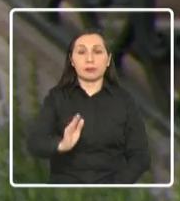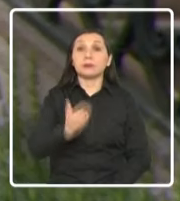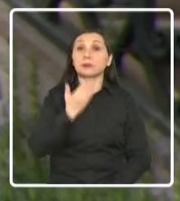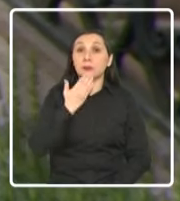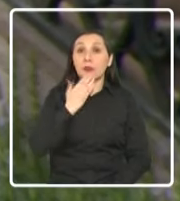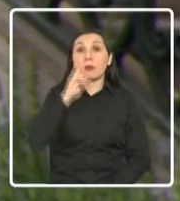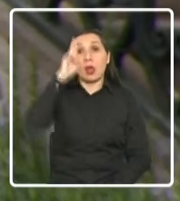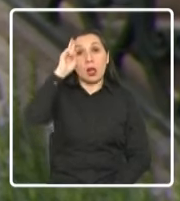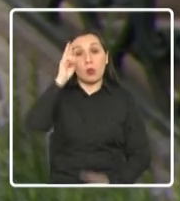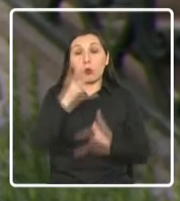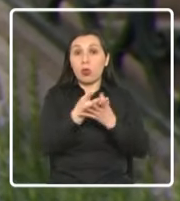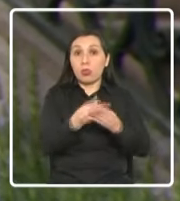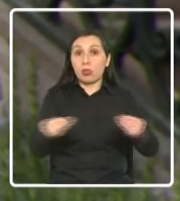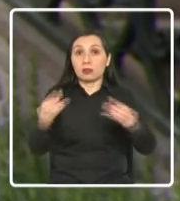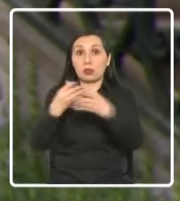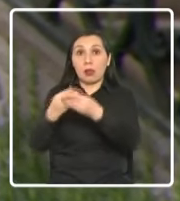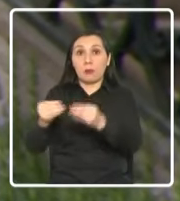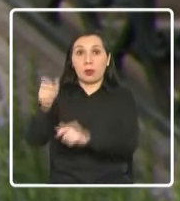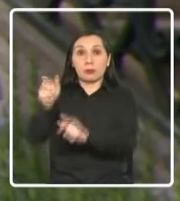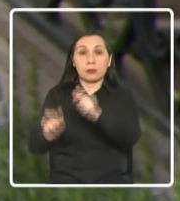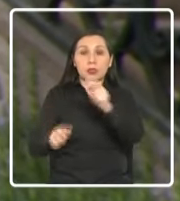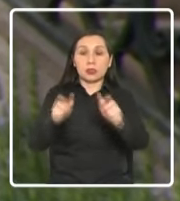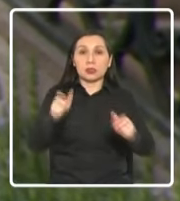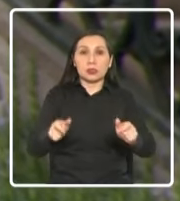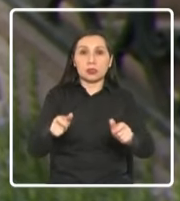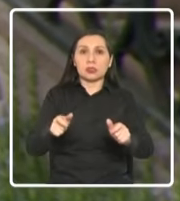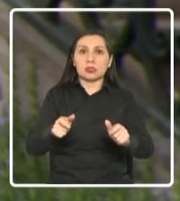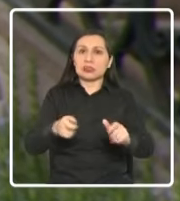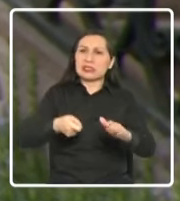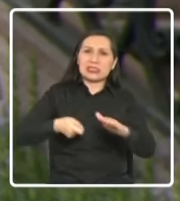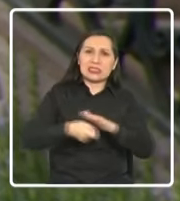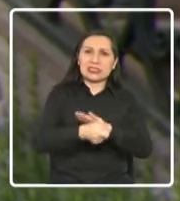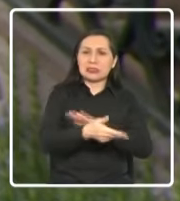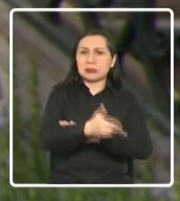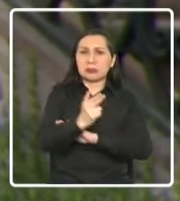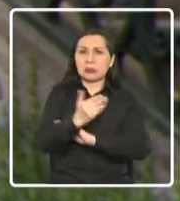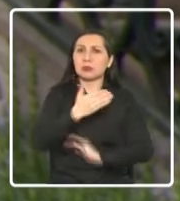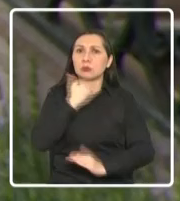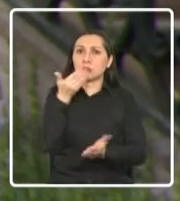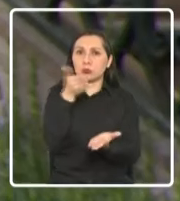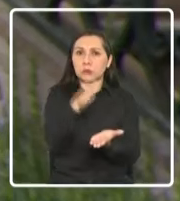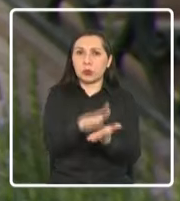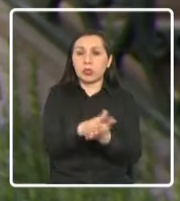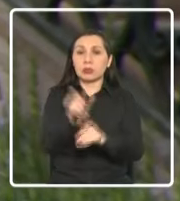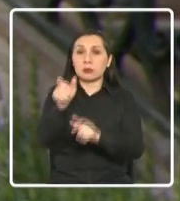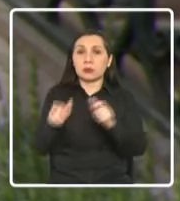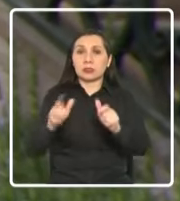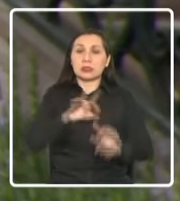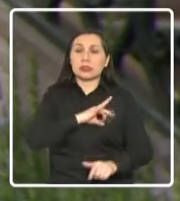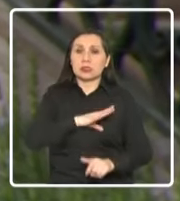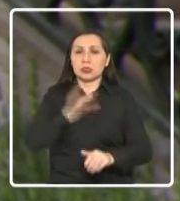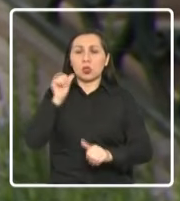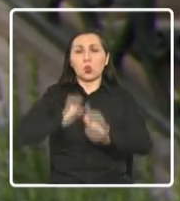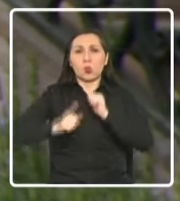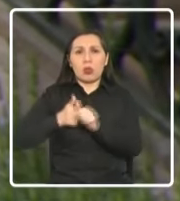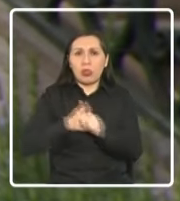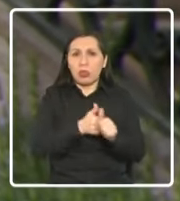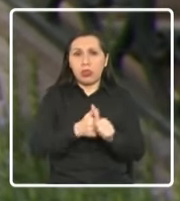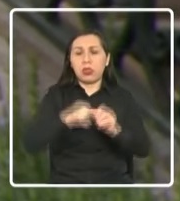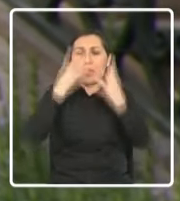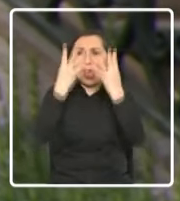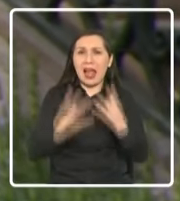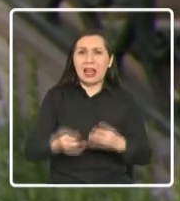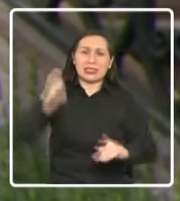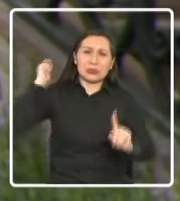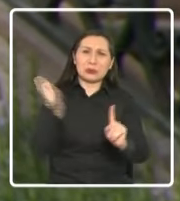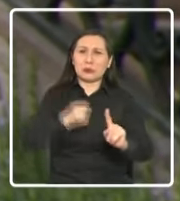También recordamos a los desaparecidos, a los asesinados, a nuestros compatriotas que sufrieron la persecución, la cárcel, la